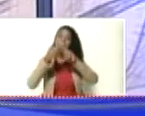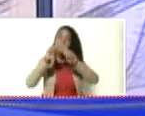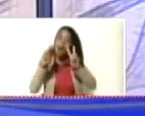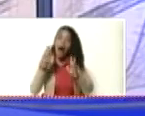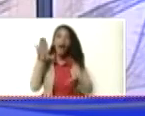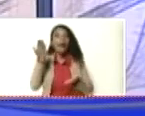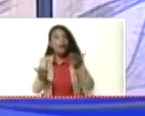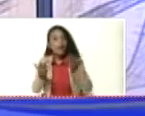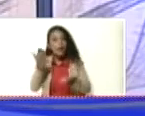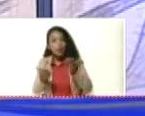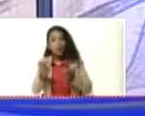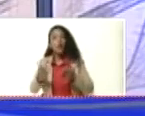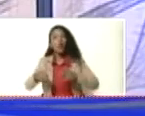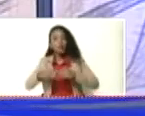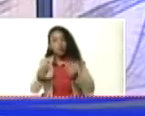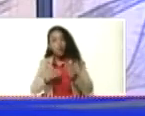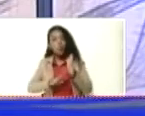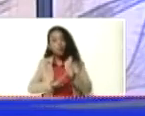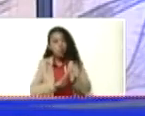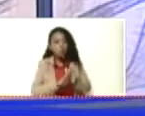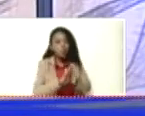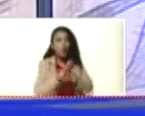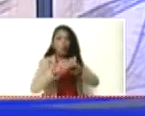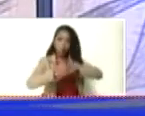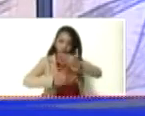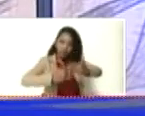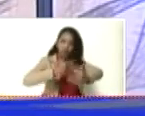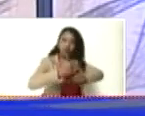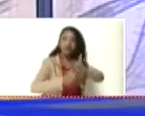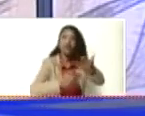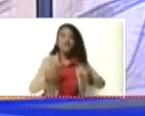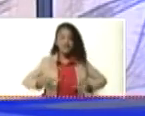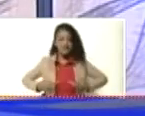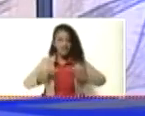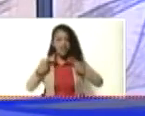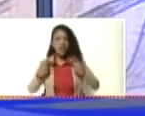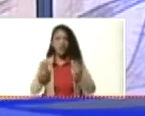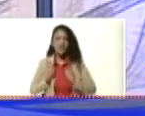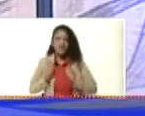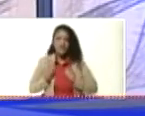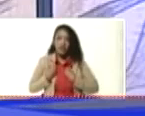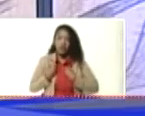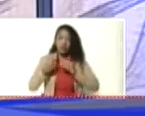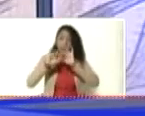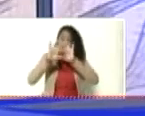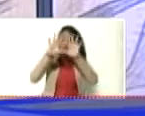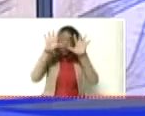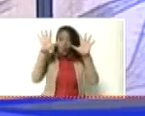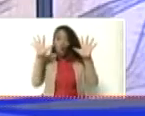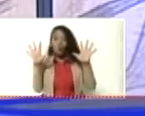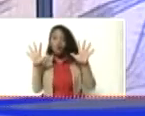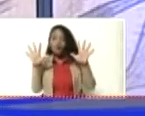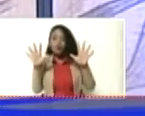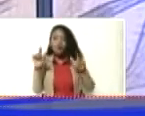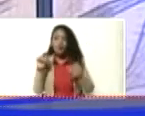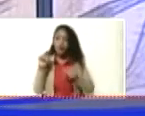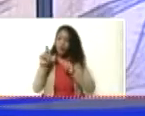estabilidad, recuperación, progreso, vida, brillo en su vida.